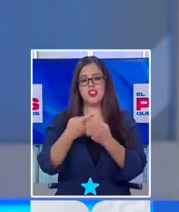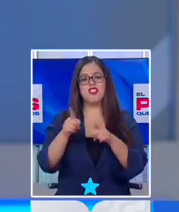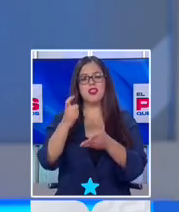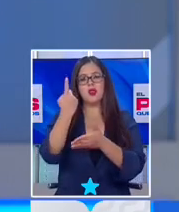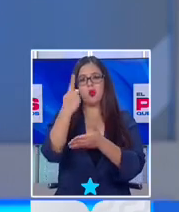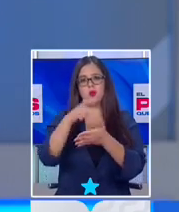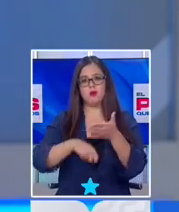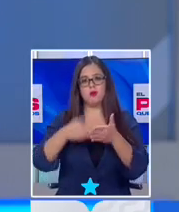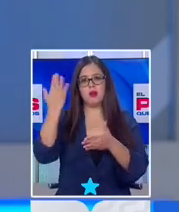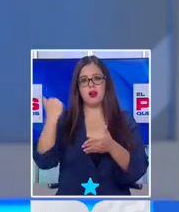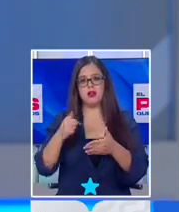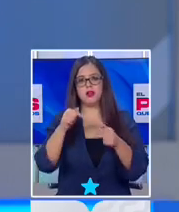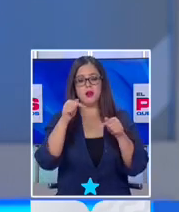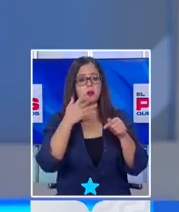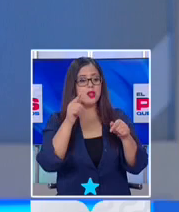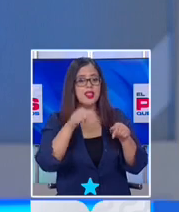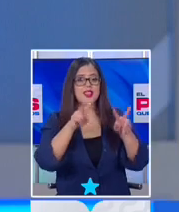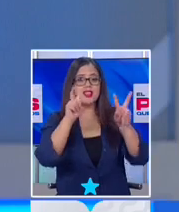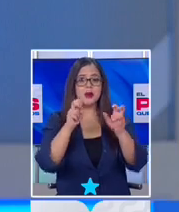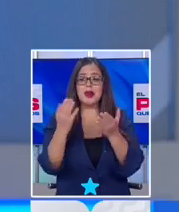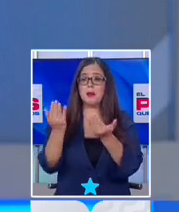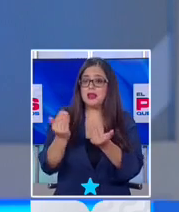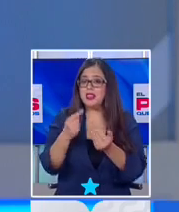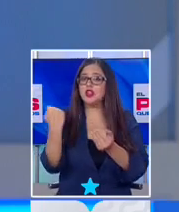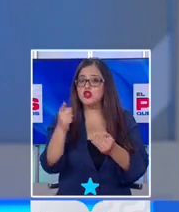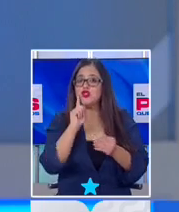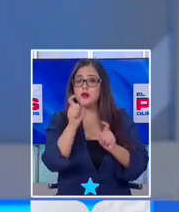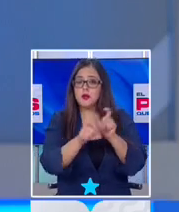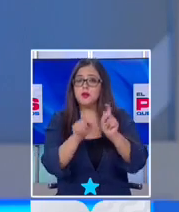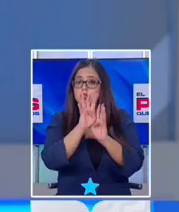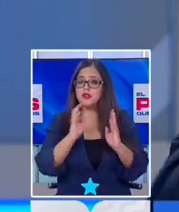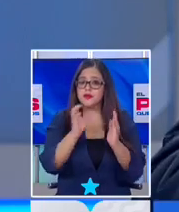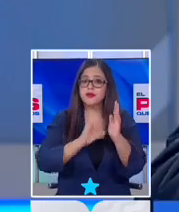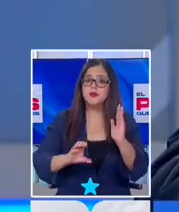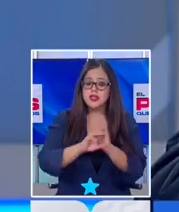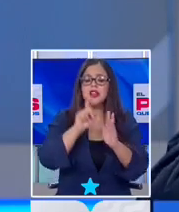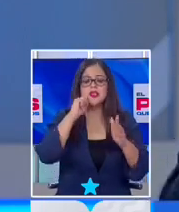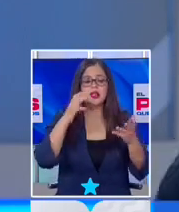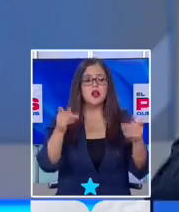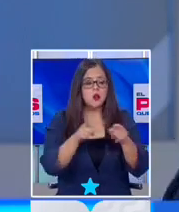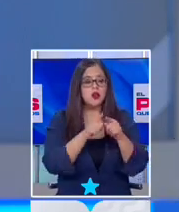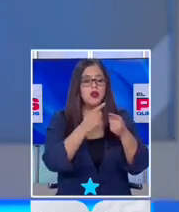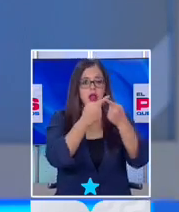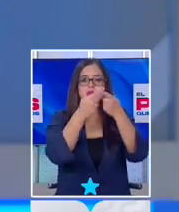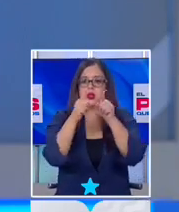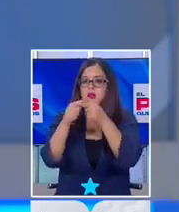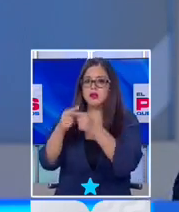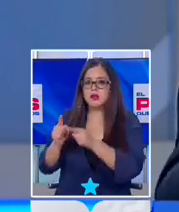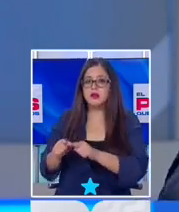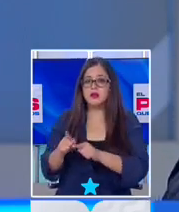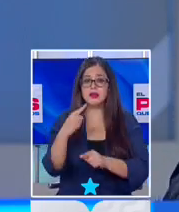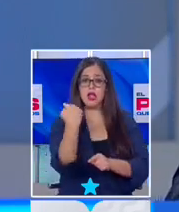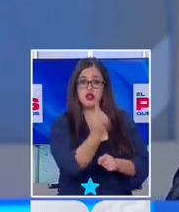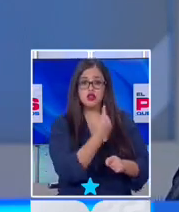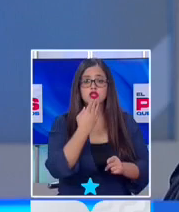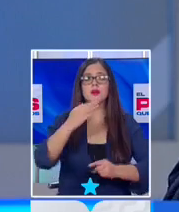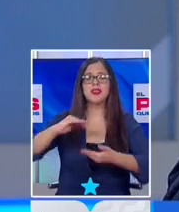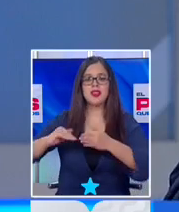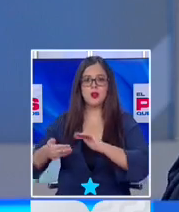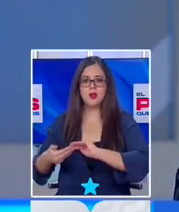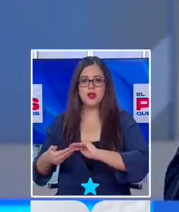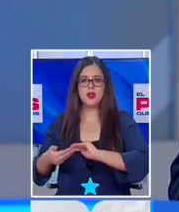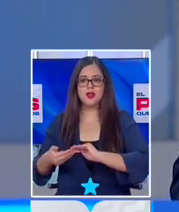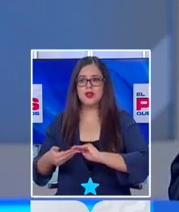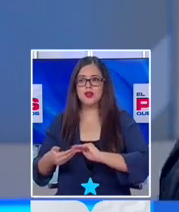esto ha sido muy dinámica las expectativas que hemos tenido los convencionales hace una dinámica de expectativas no sólo a nosotros también de la comunidad